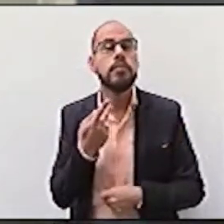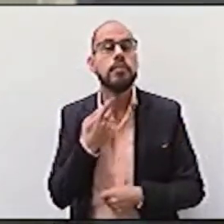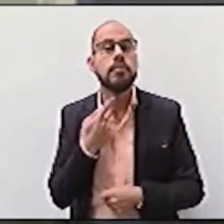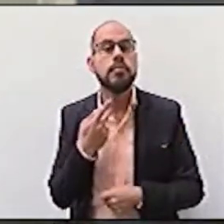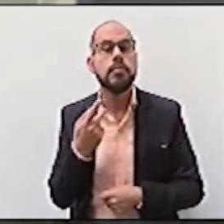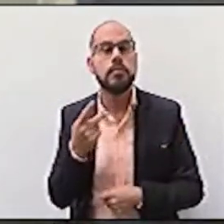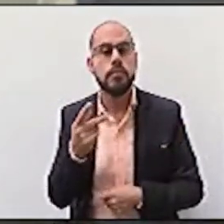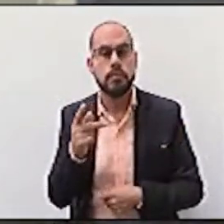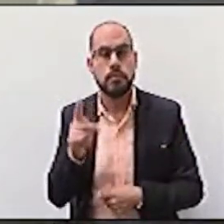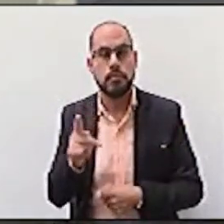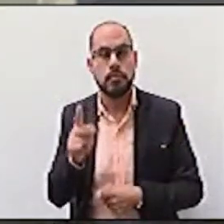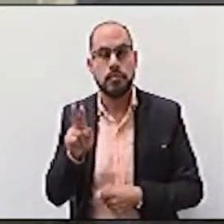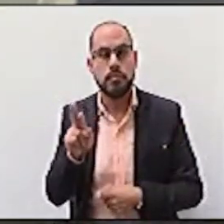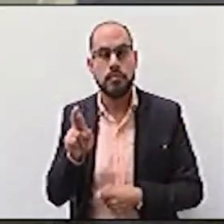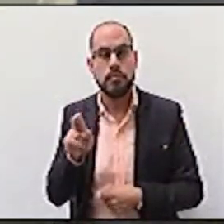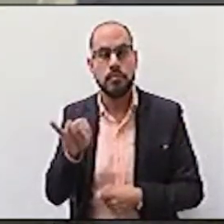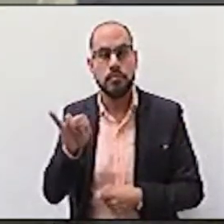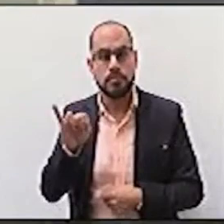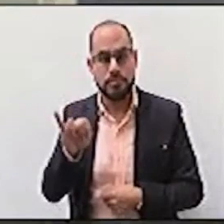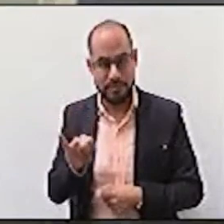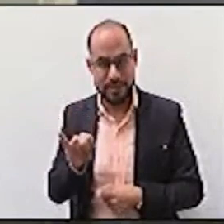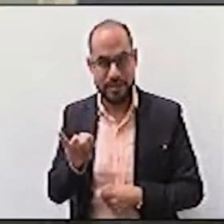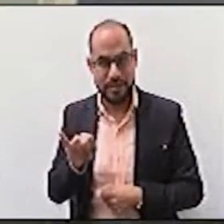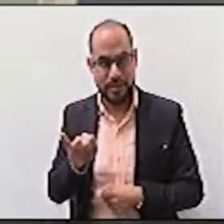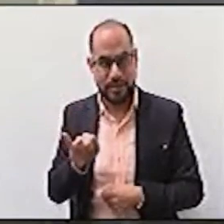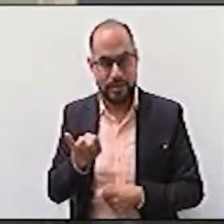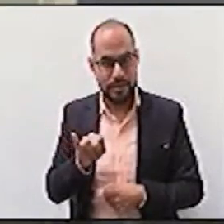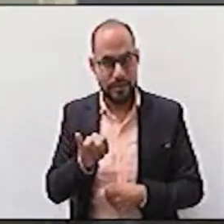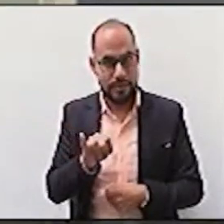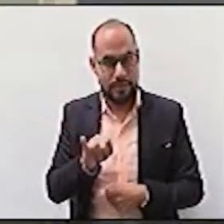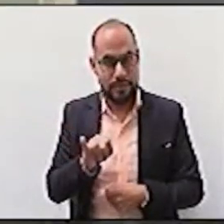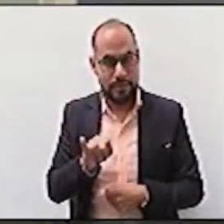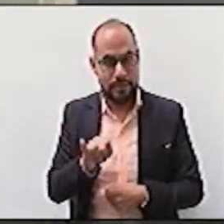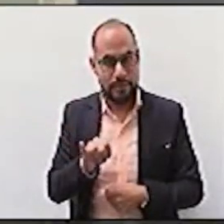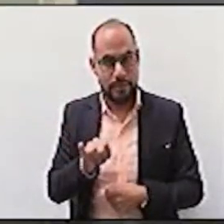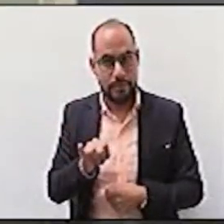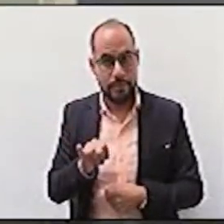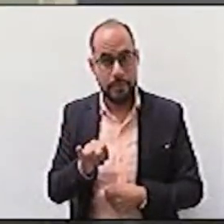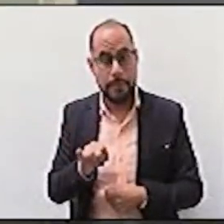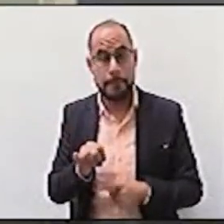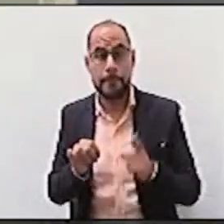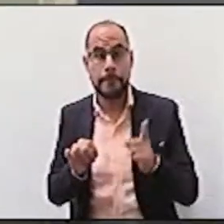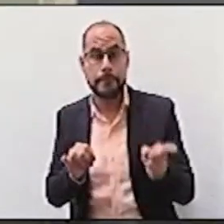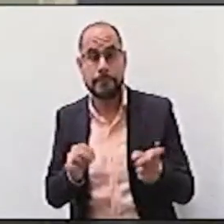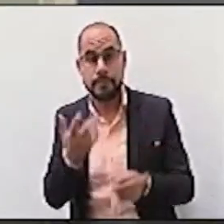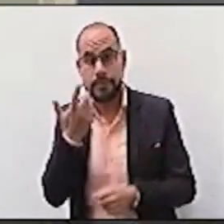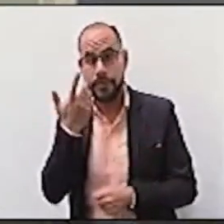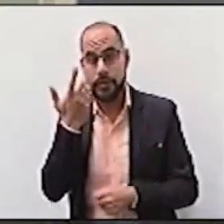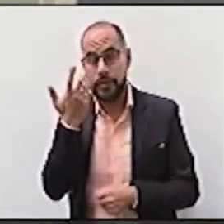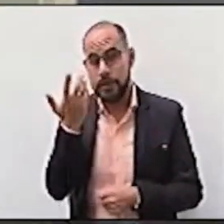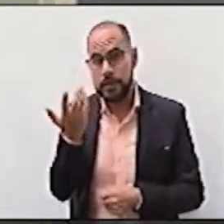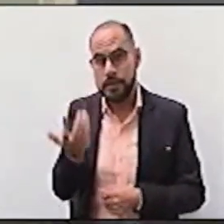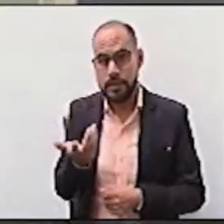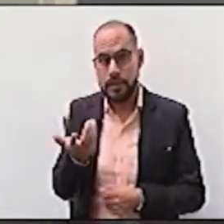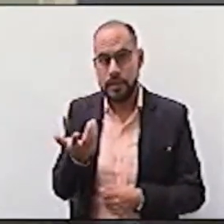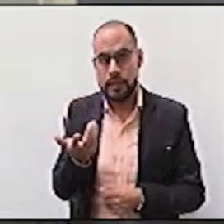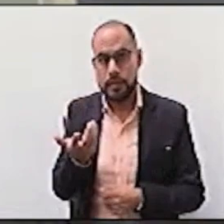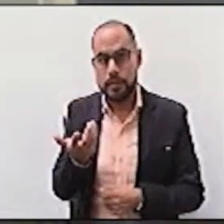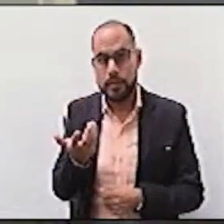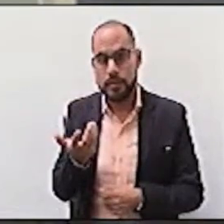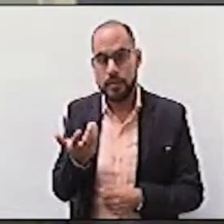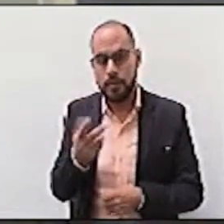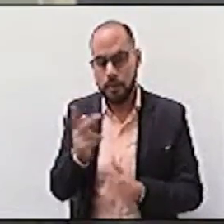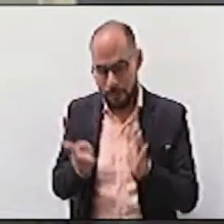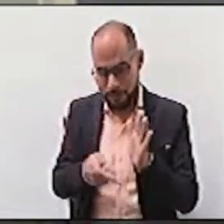parlamentaria del Partido Revolucionario Institucional y que pedía que pudiese yo abrir el